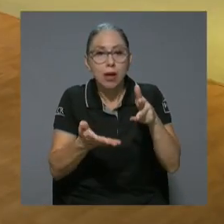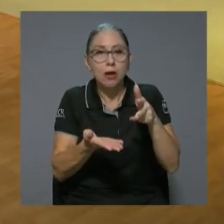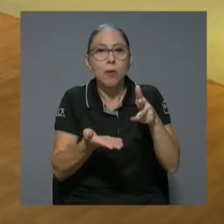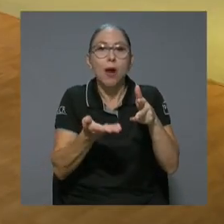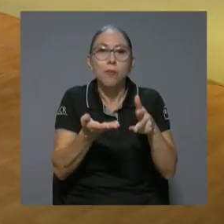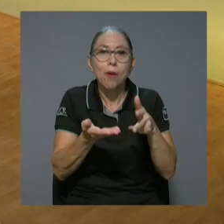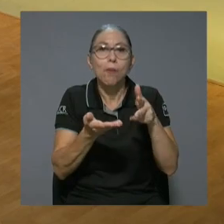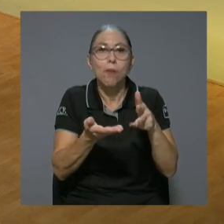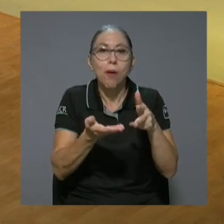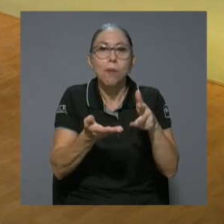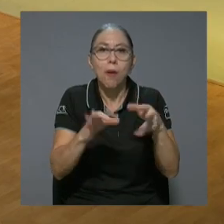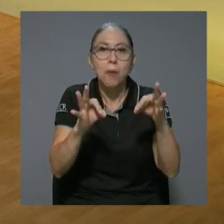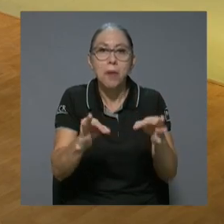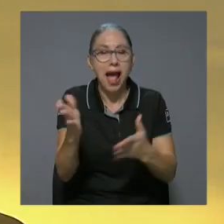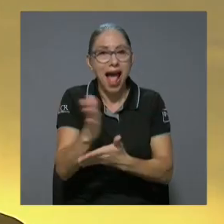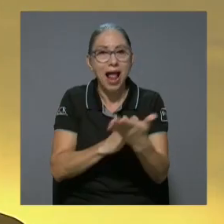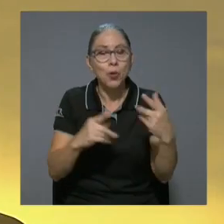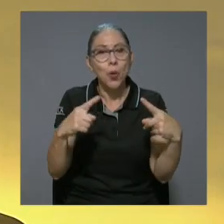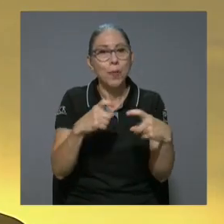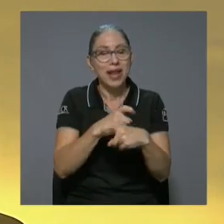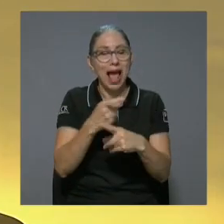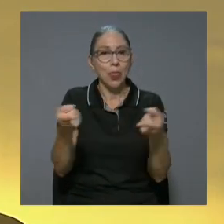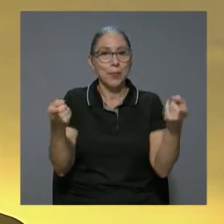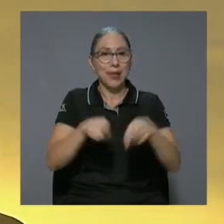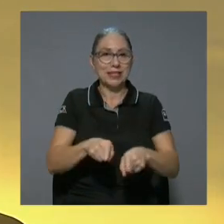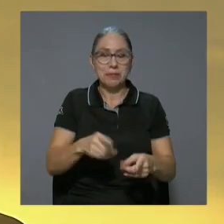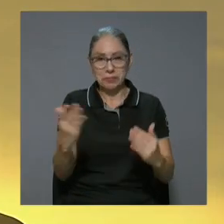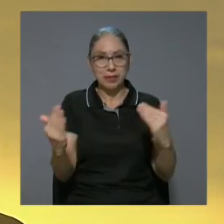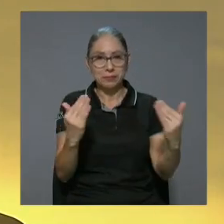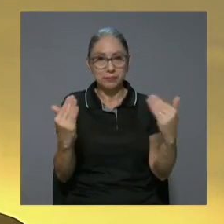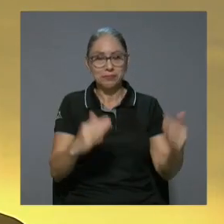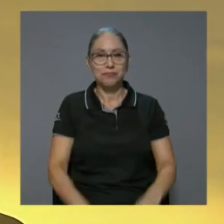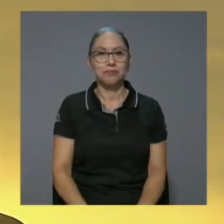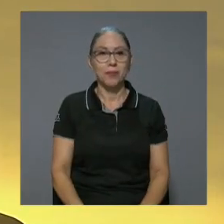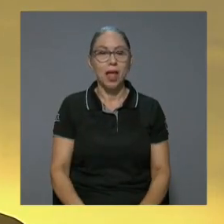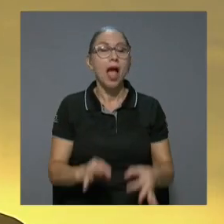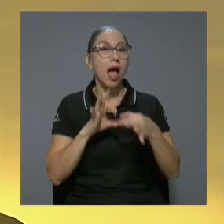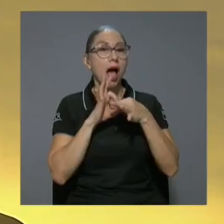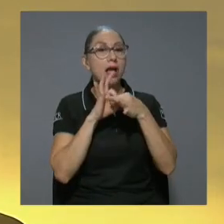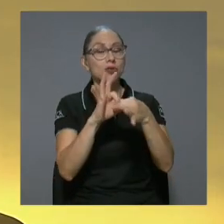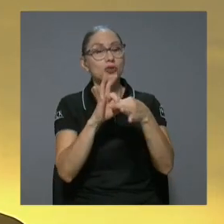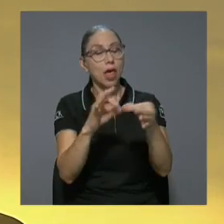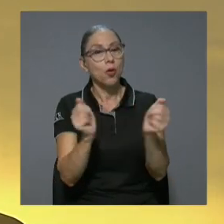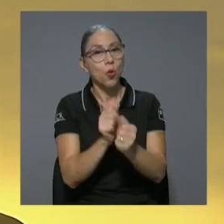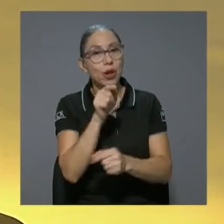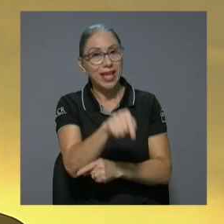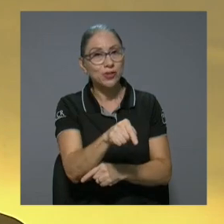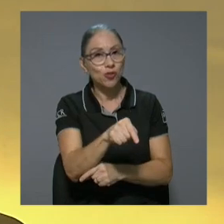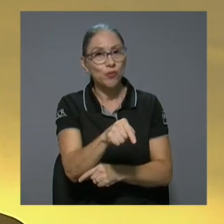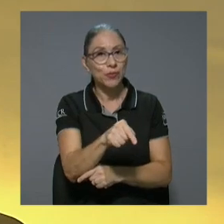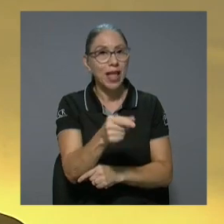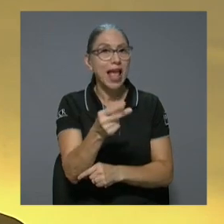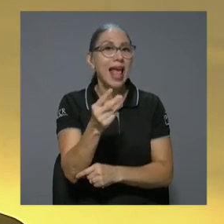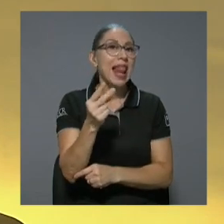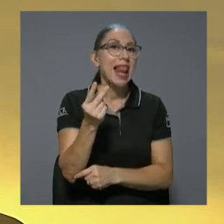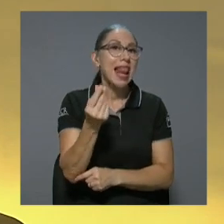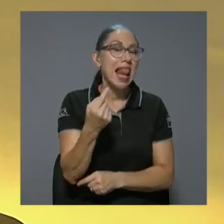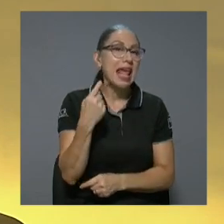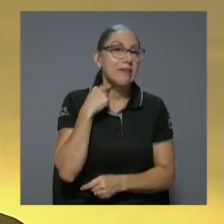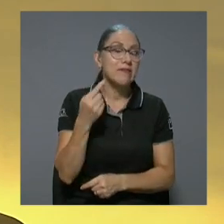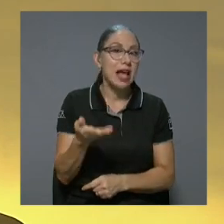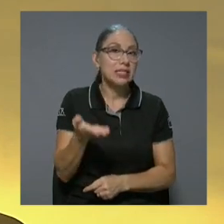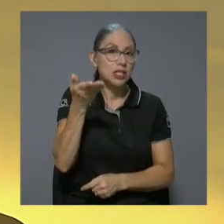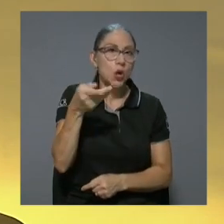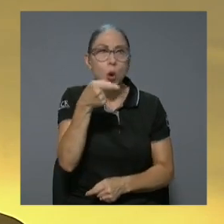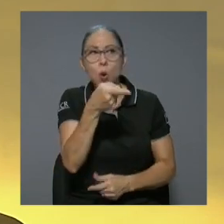complicada. De alguna manera, asociado con eso, la inflación la ubicarías